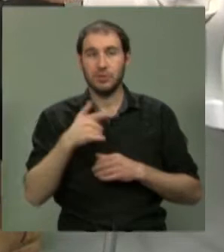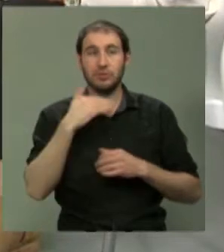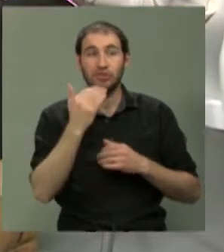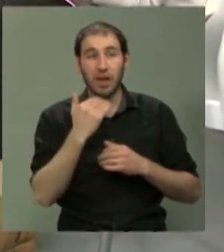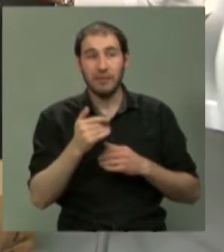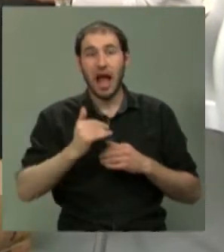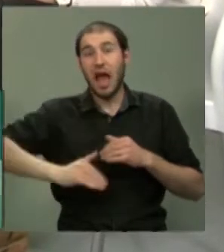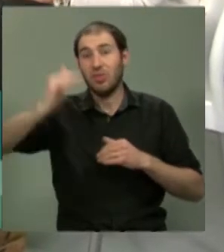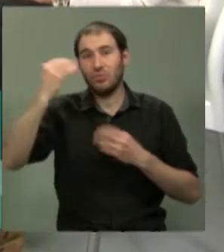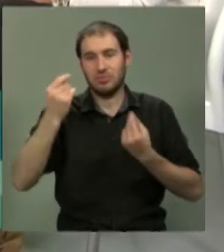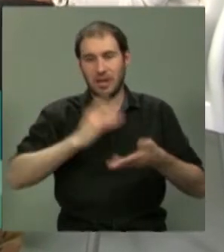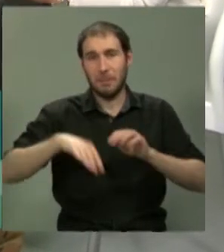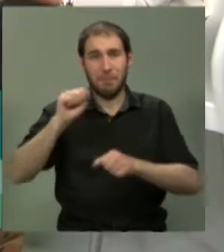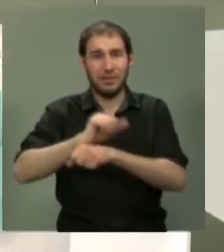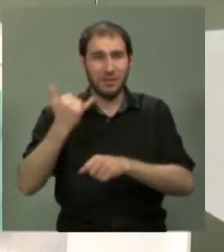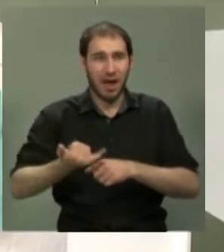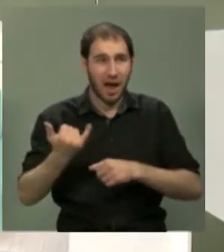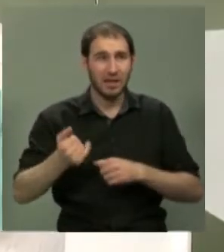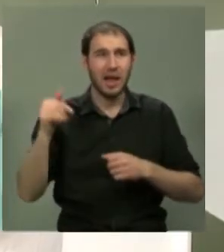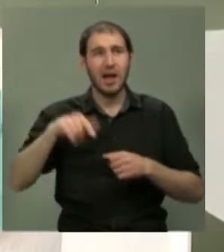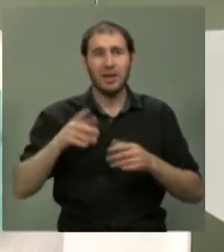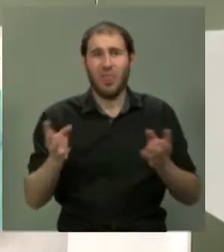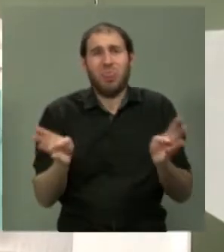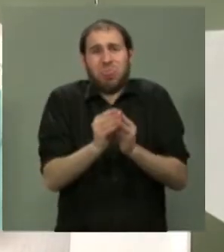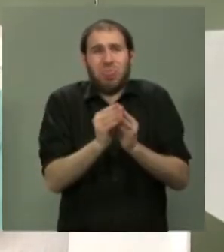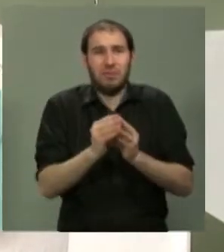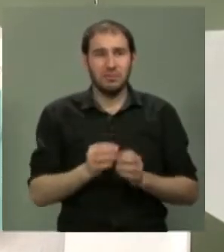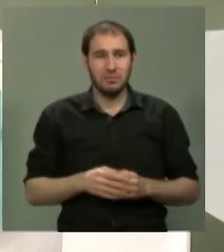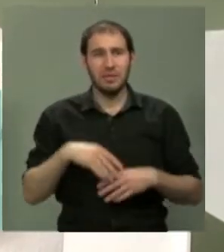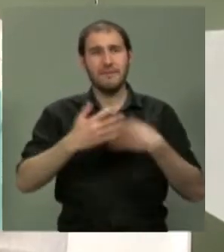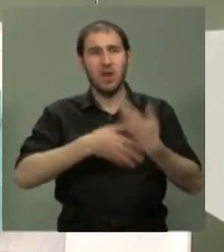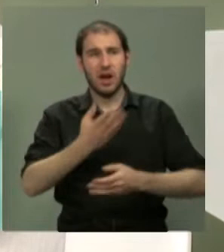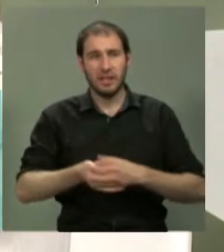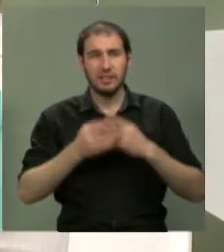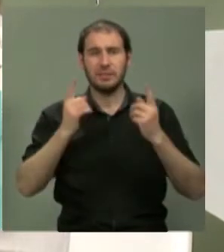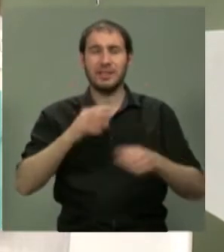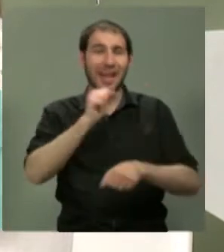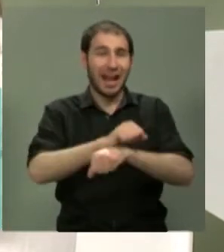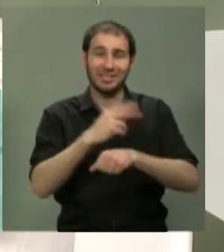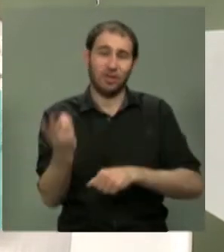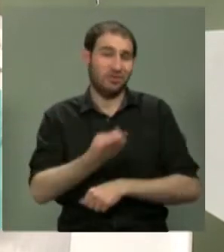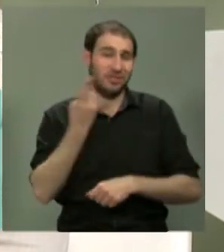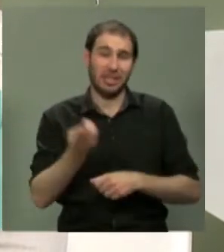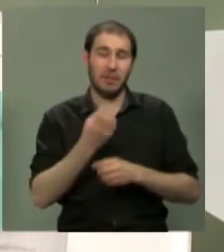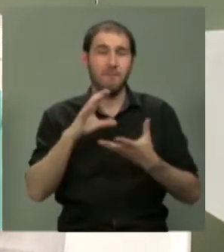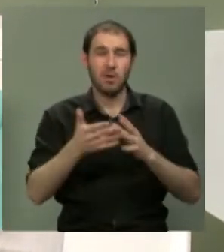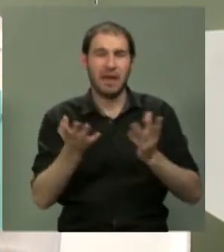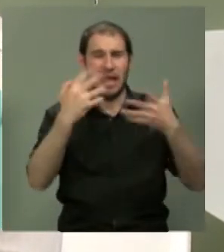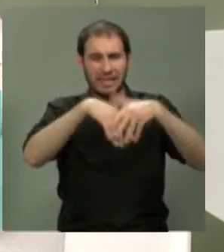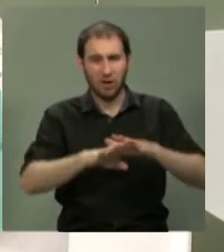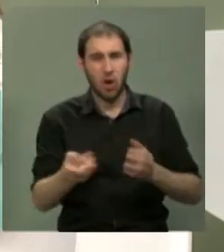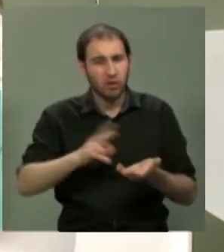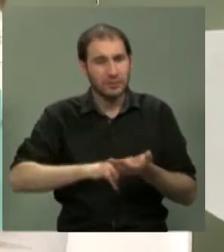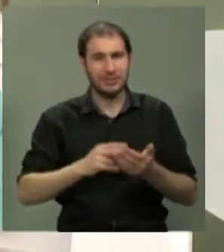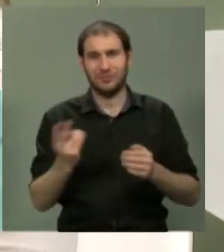hacer con los adultos que tenemos presos y estamos viviendo situación de hacinamiento y de violencia, y la cárcel no está funcionando como un sistema de reinserción